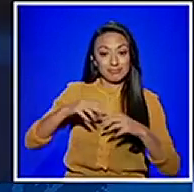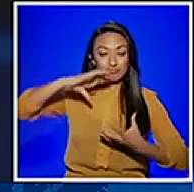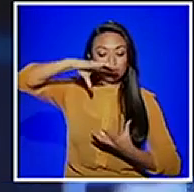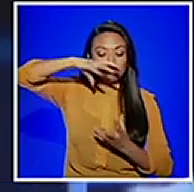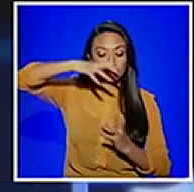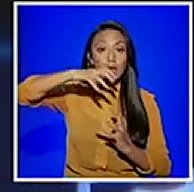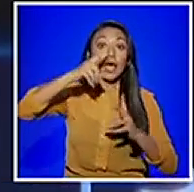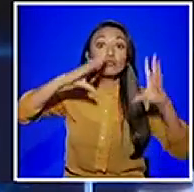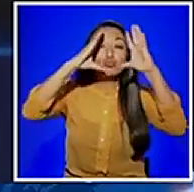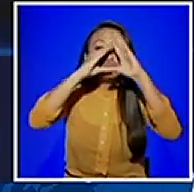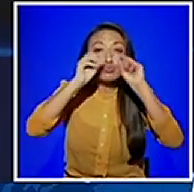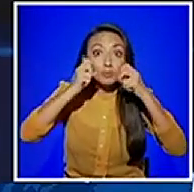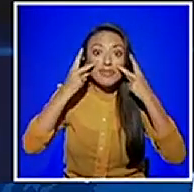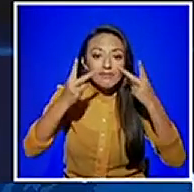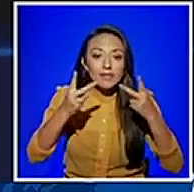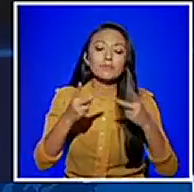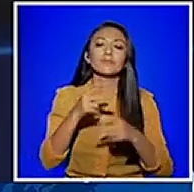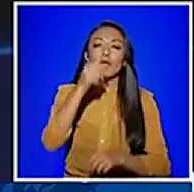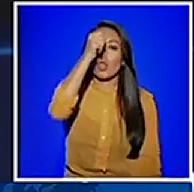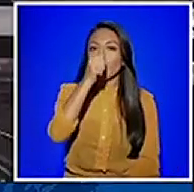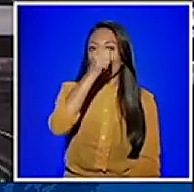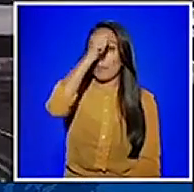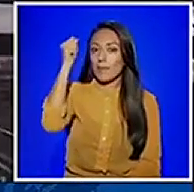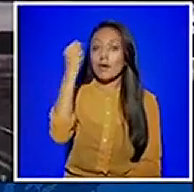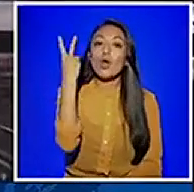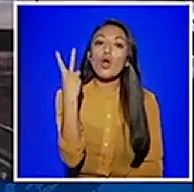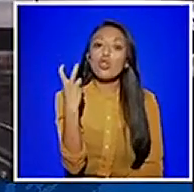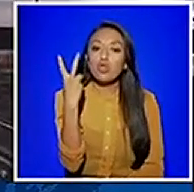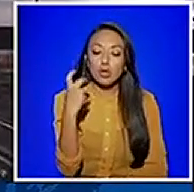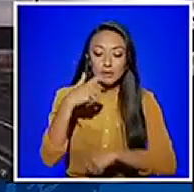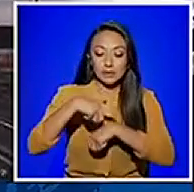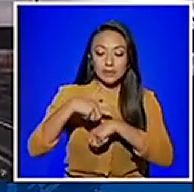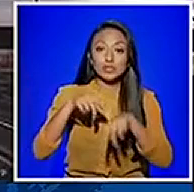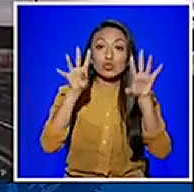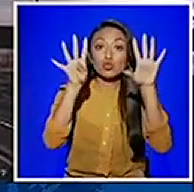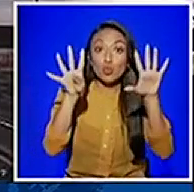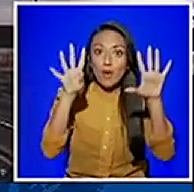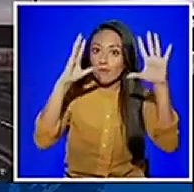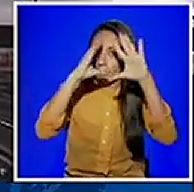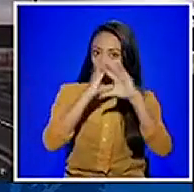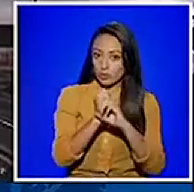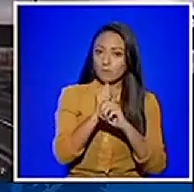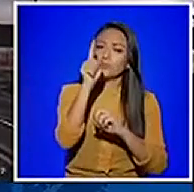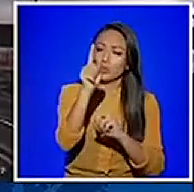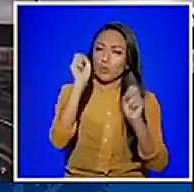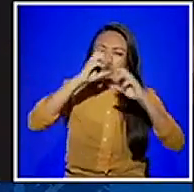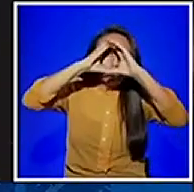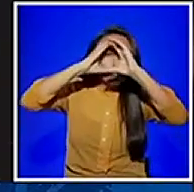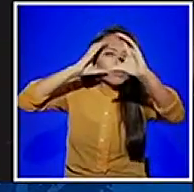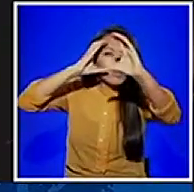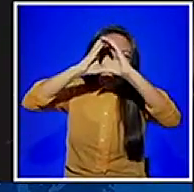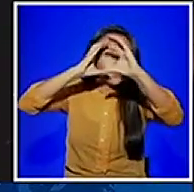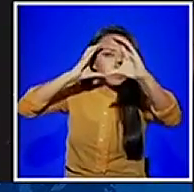nocturno se podrá apreciar el domingo 12 de diciembre desde las 9 de la noche. Es recomendable usar binoculares o